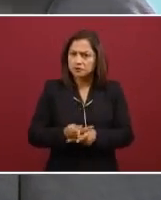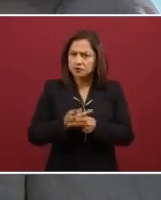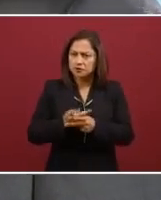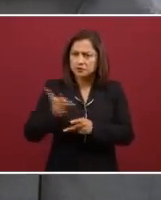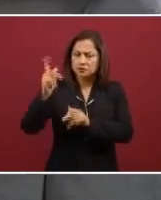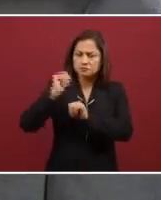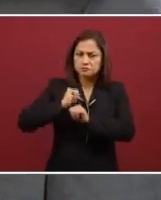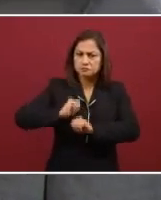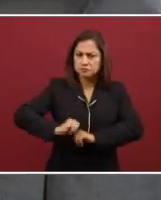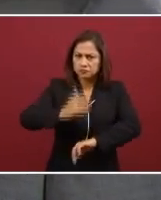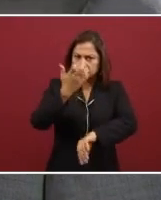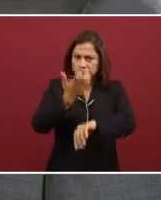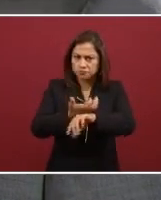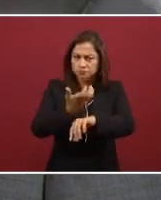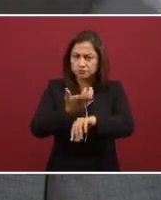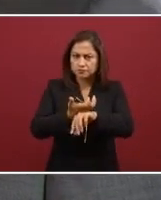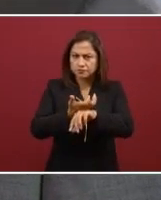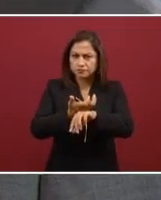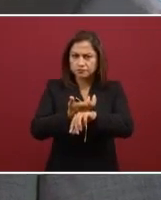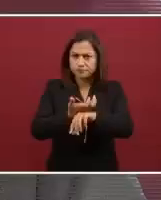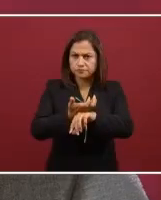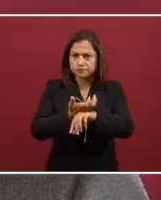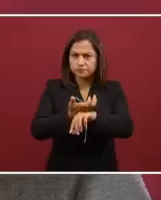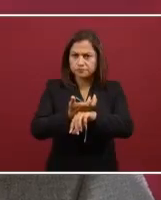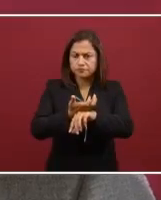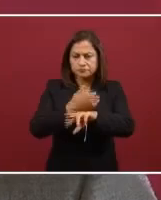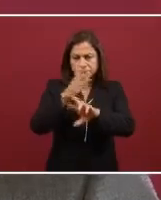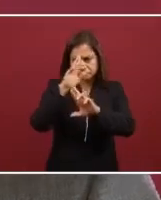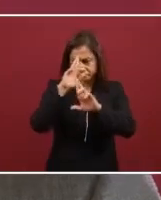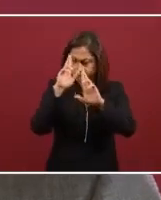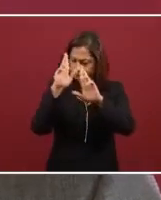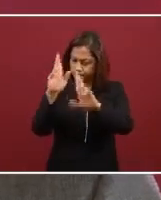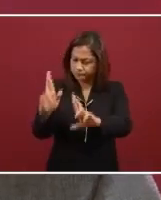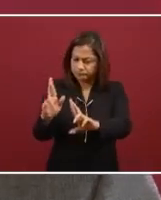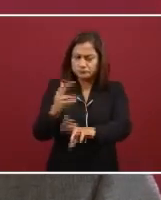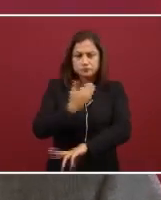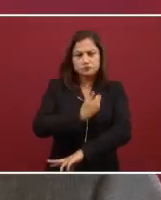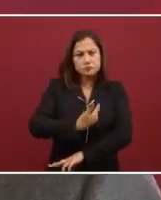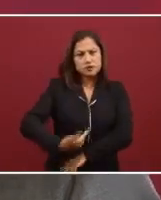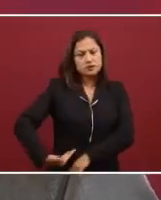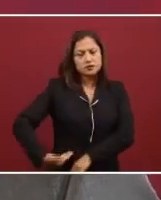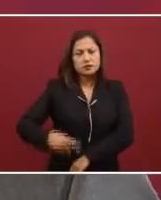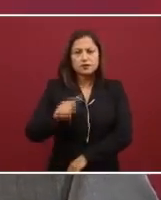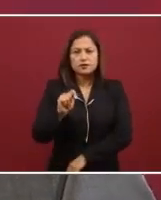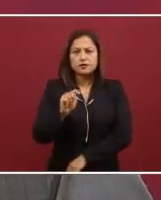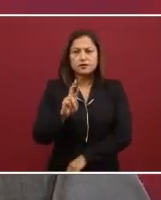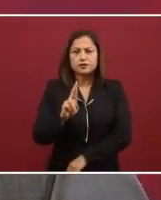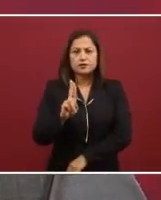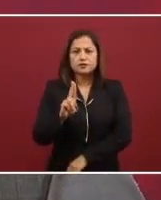Unidos, con respeto al presidente Donald Trump.